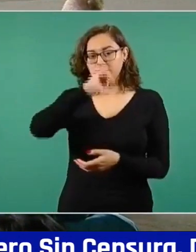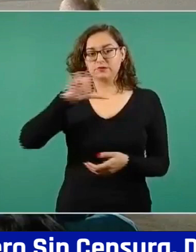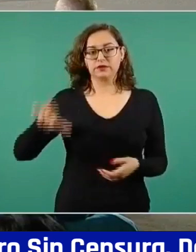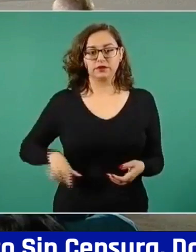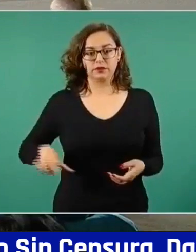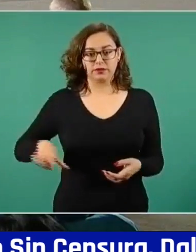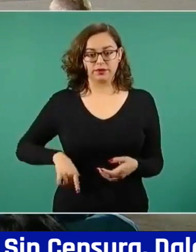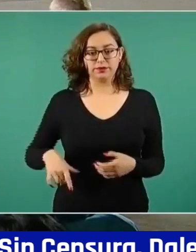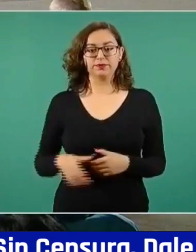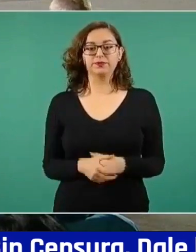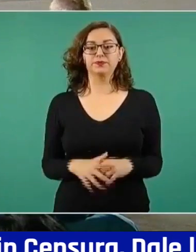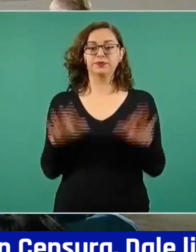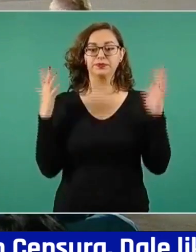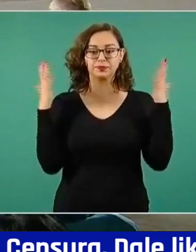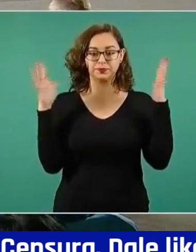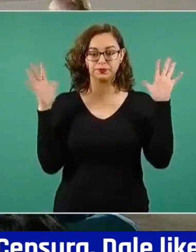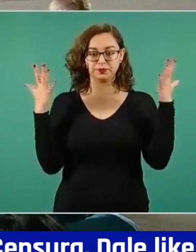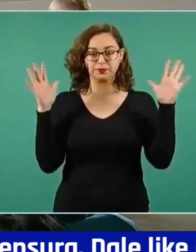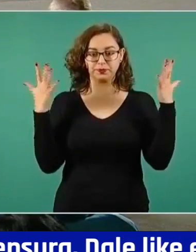gracias a todos.